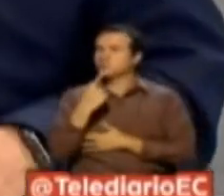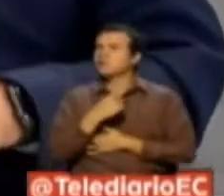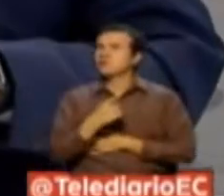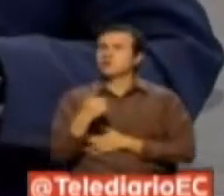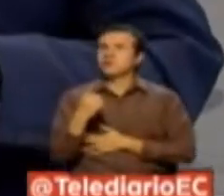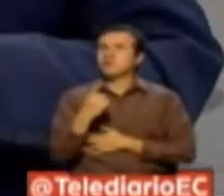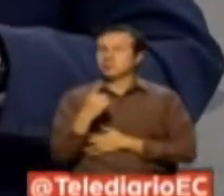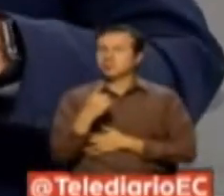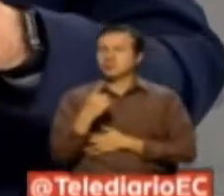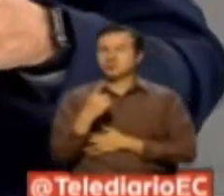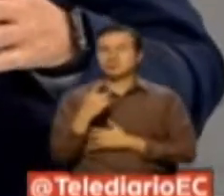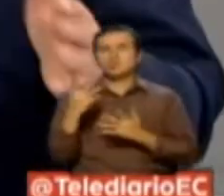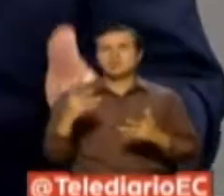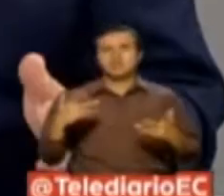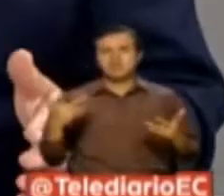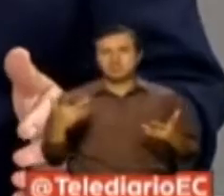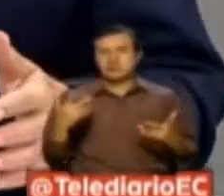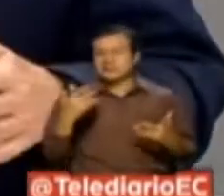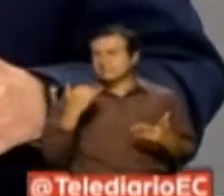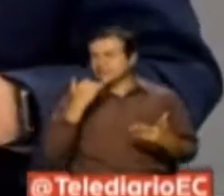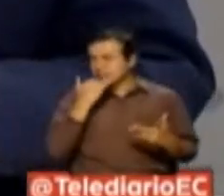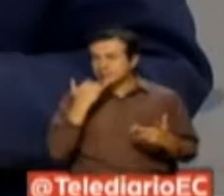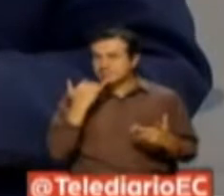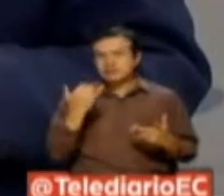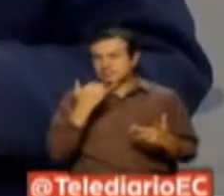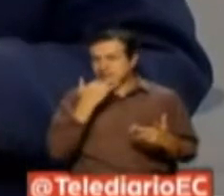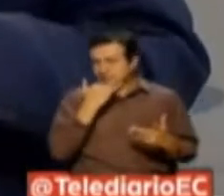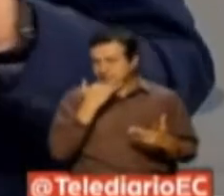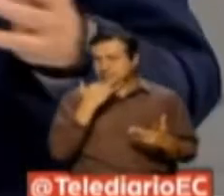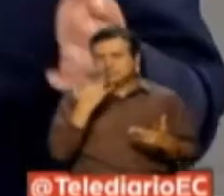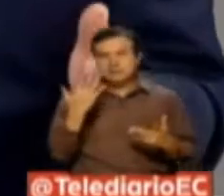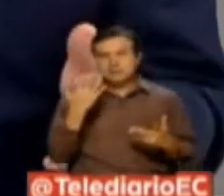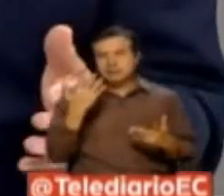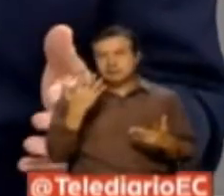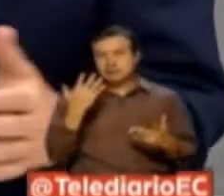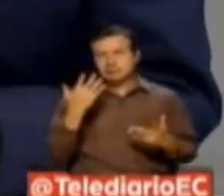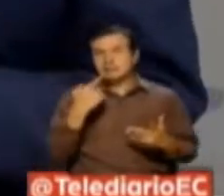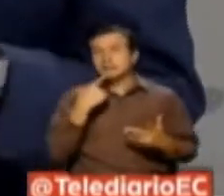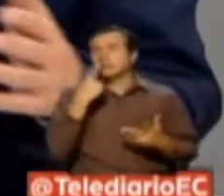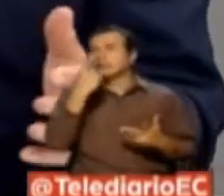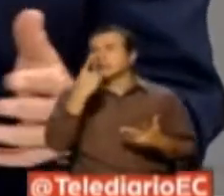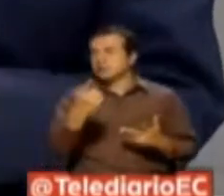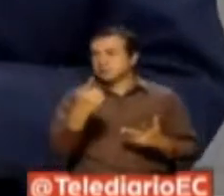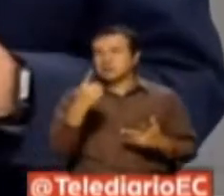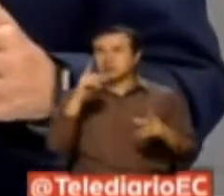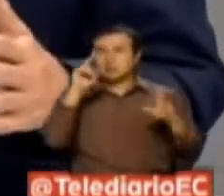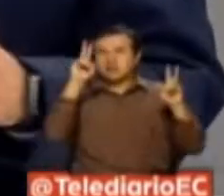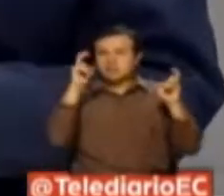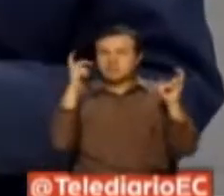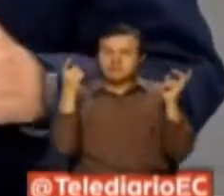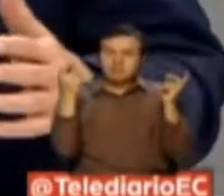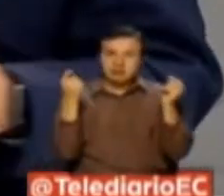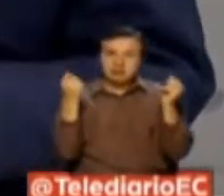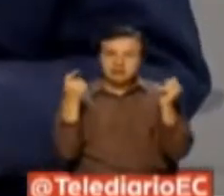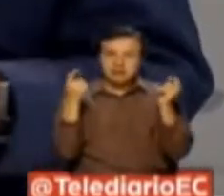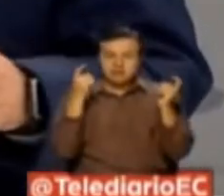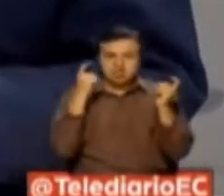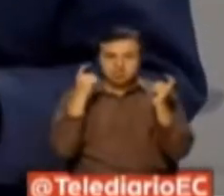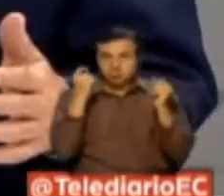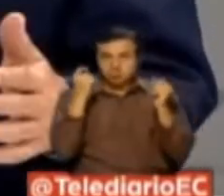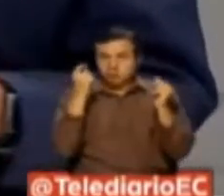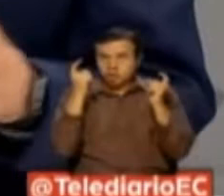que es dispararse en el pie y cuestionar este manejo de este tipo de